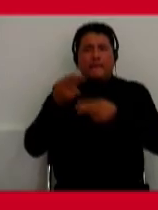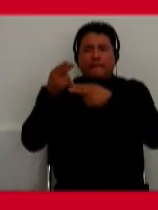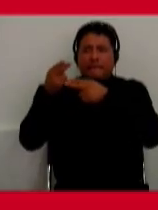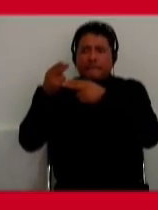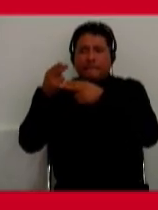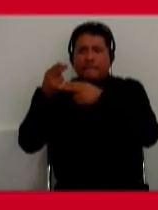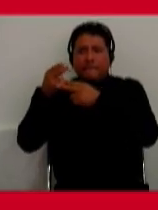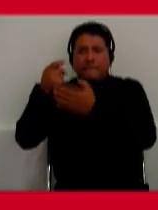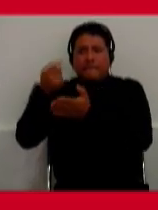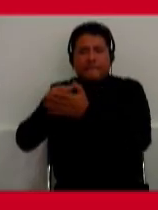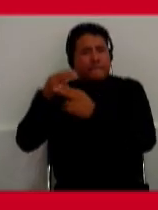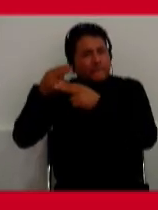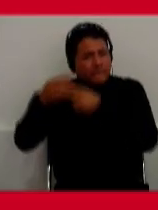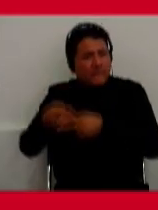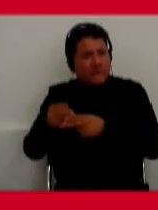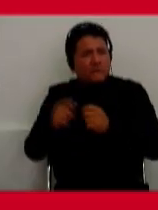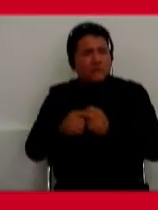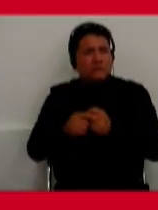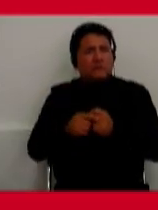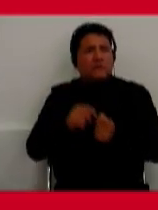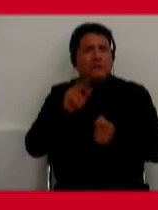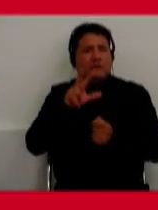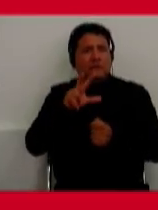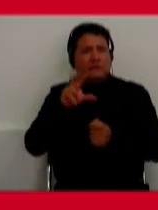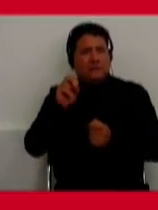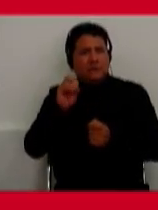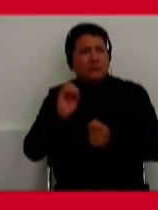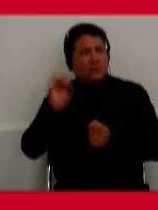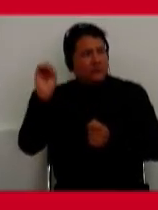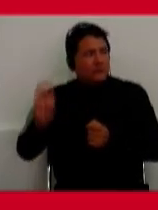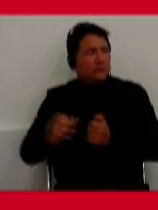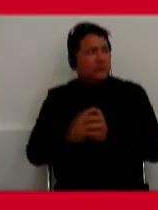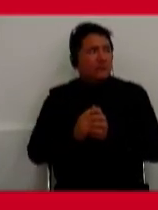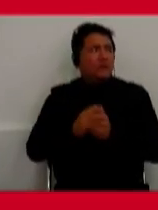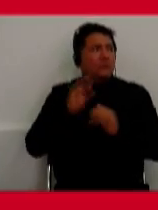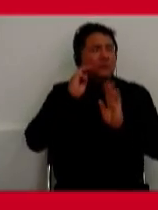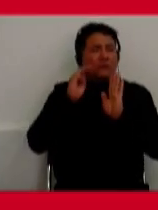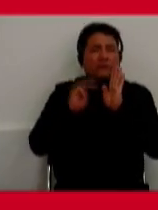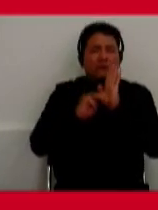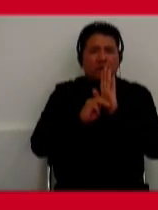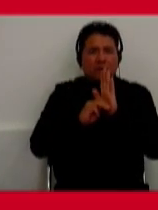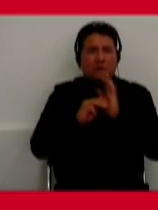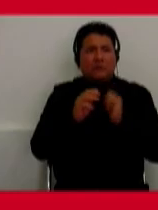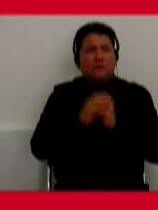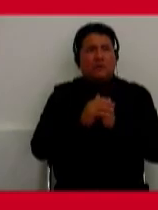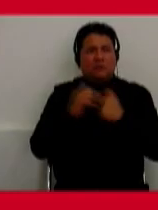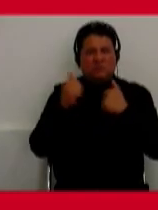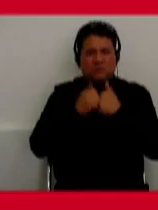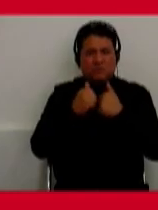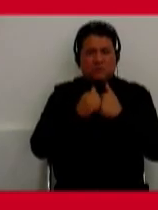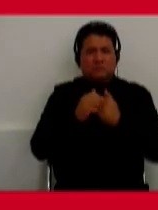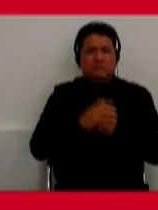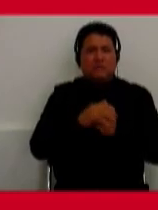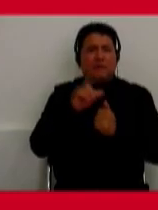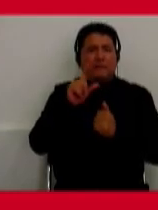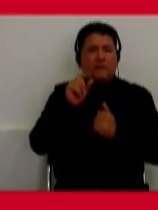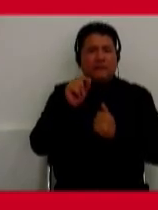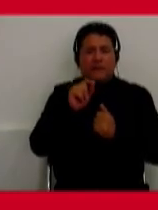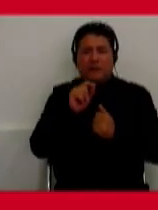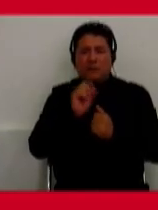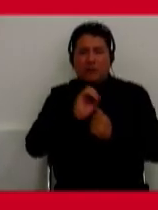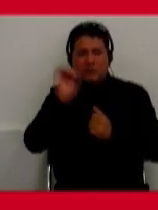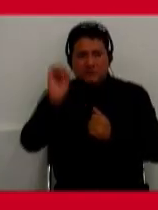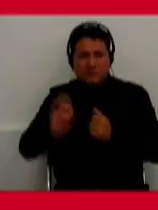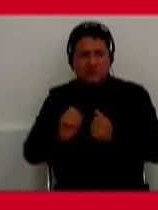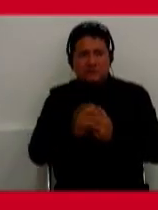15%, al modelo estructural 30%, al modelo de calidad del macizo rocoso 20%, al